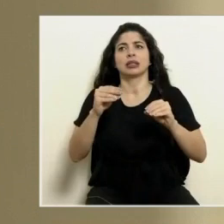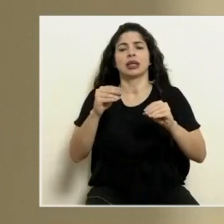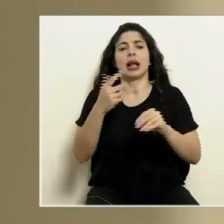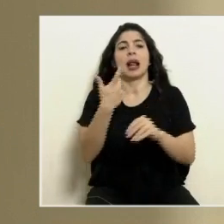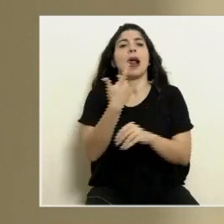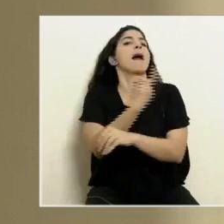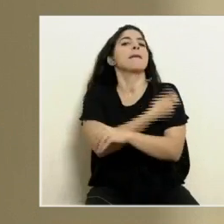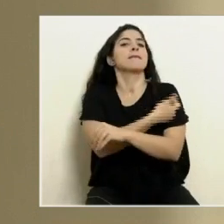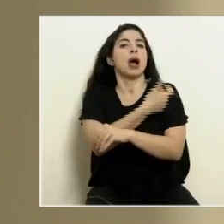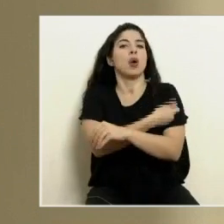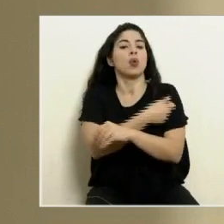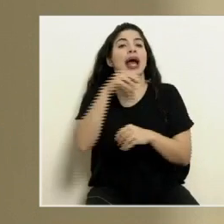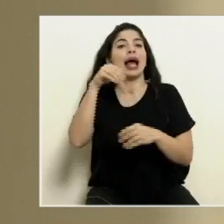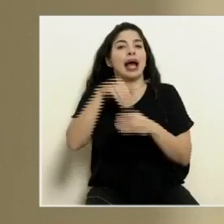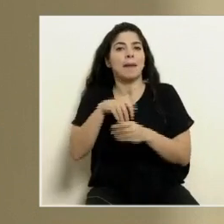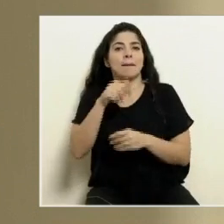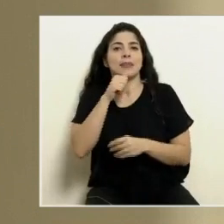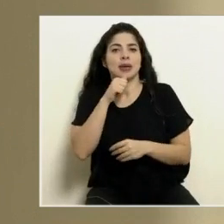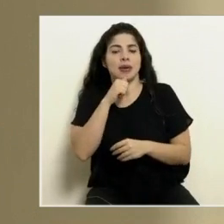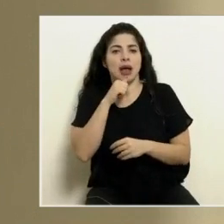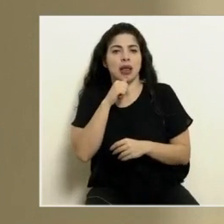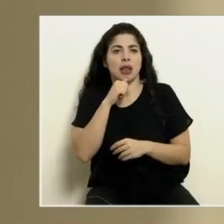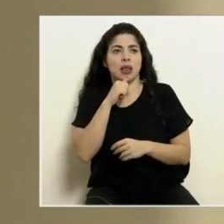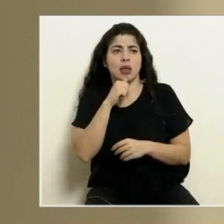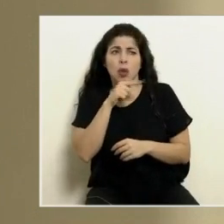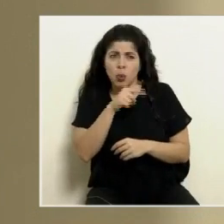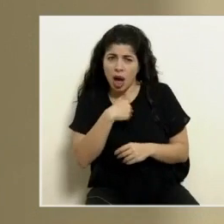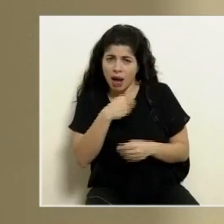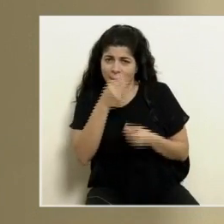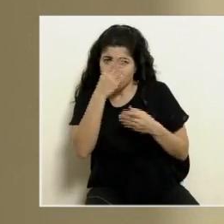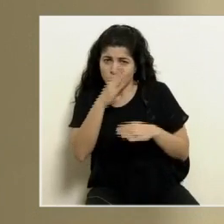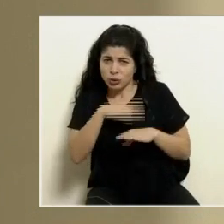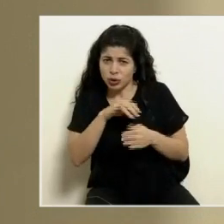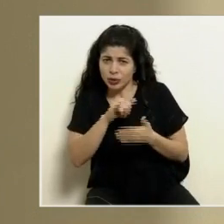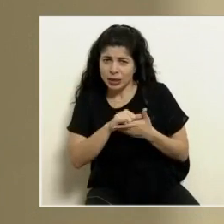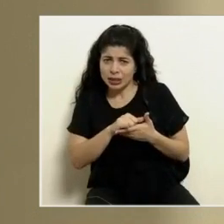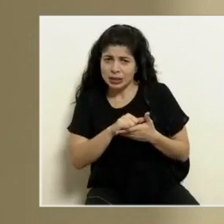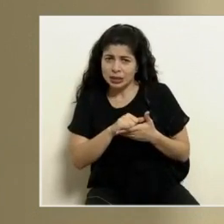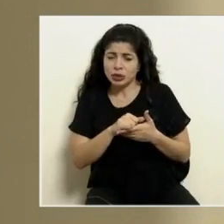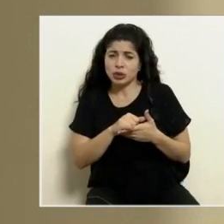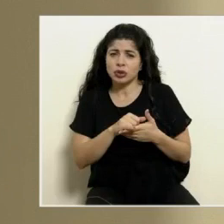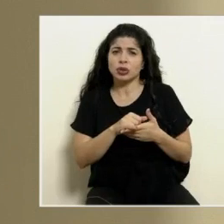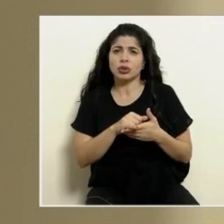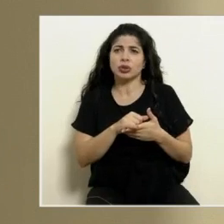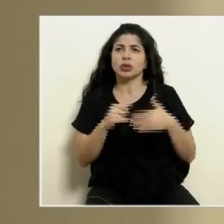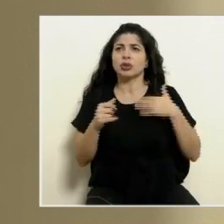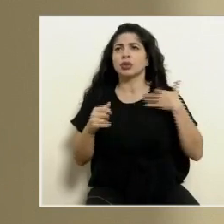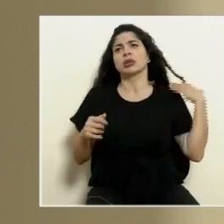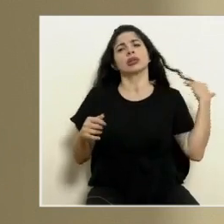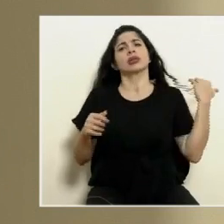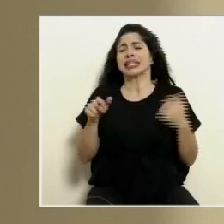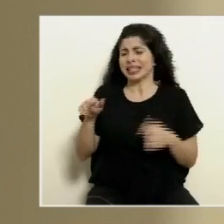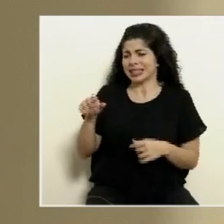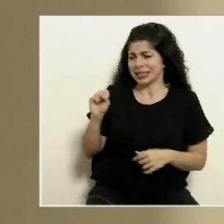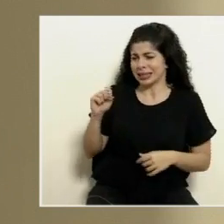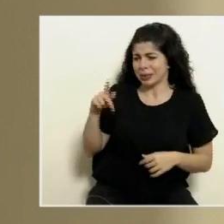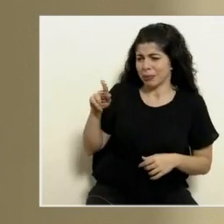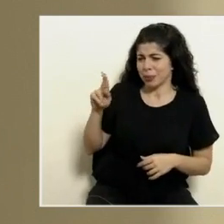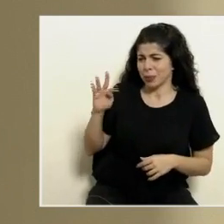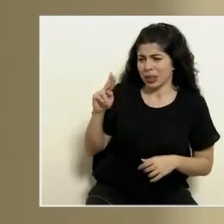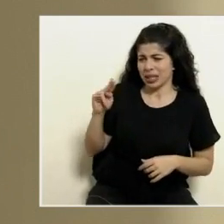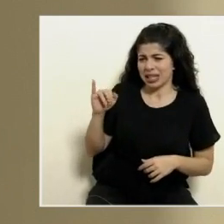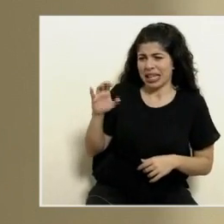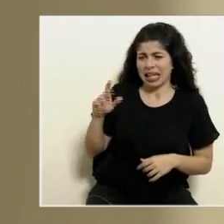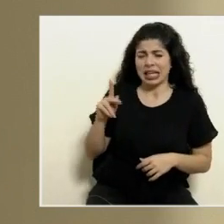en el sector privado. ¿Tienen más información? Solamente con... Sputnik.